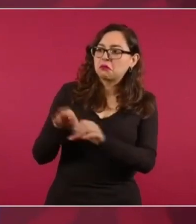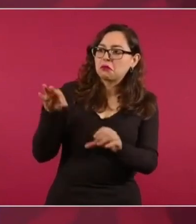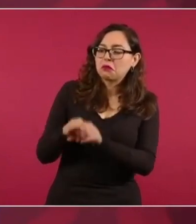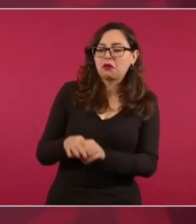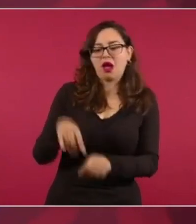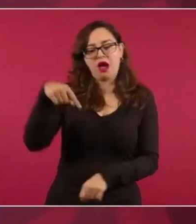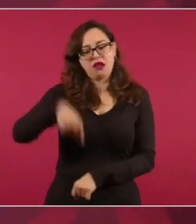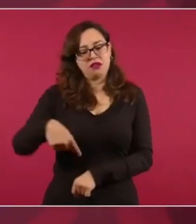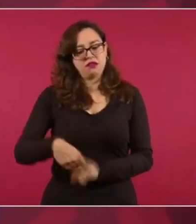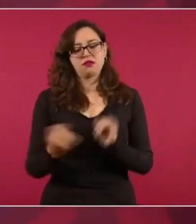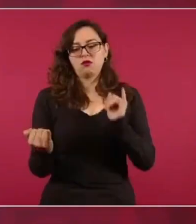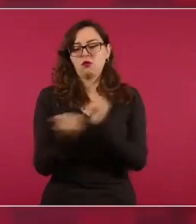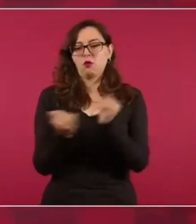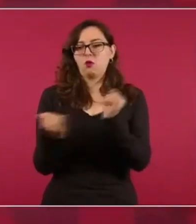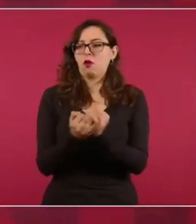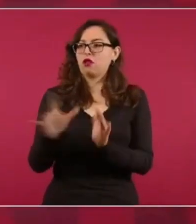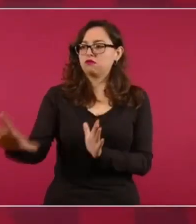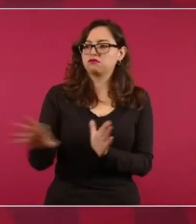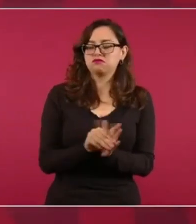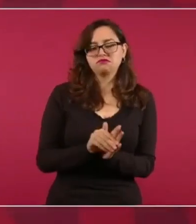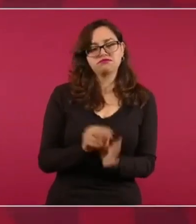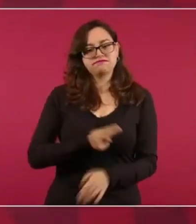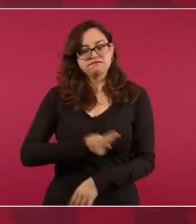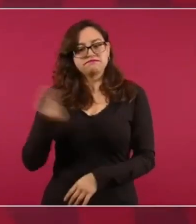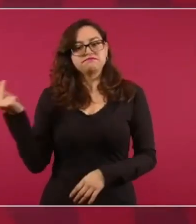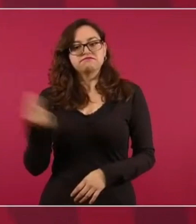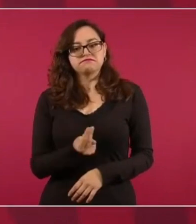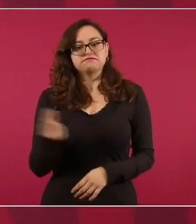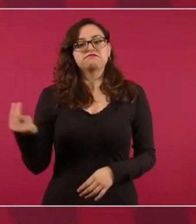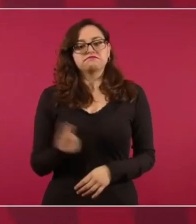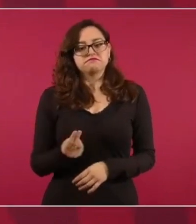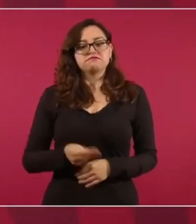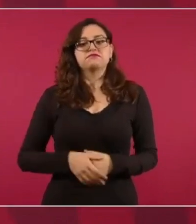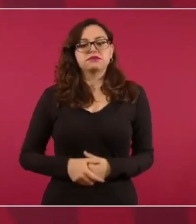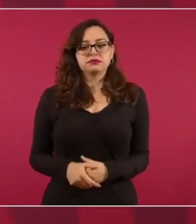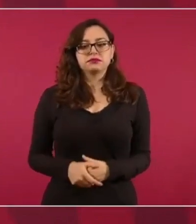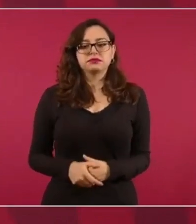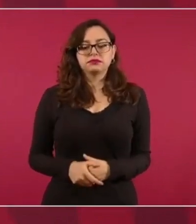democrática. En lo